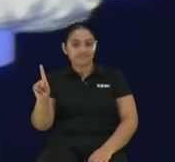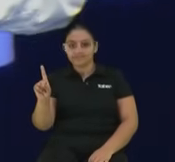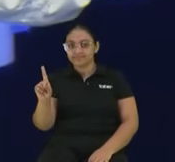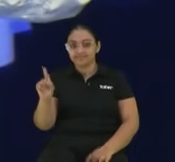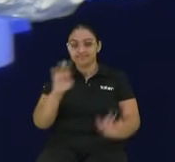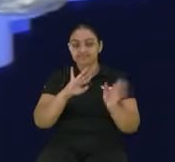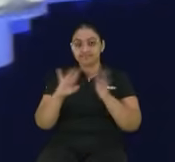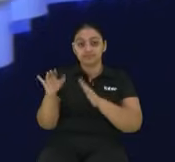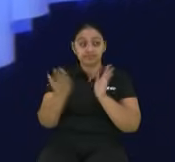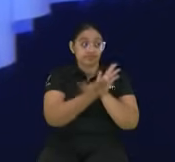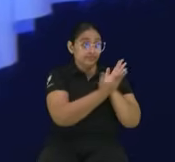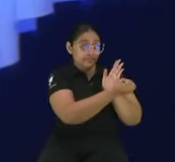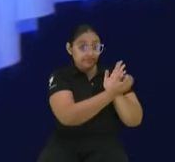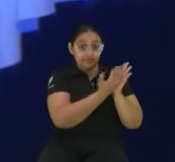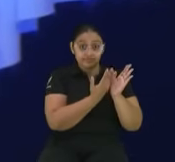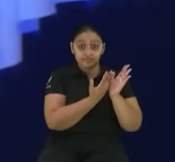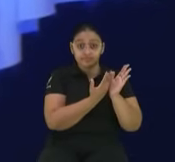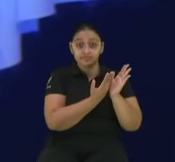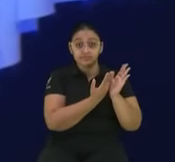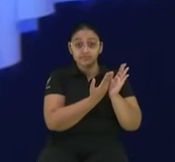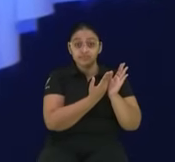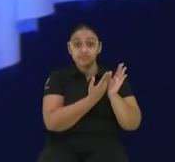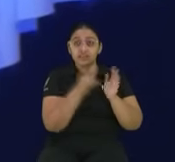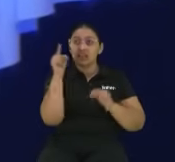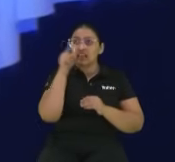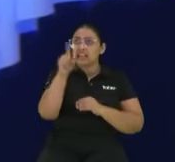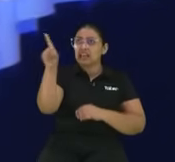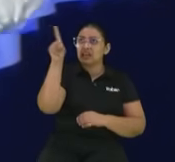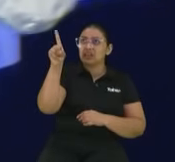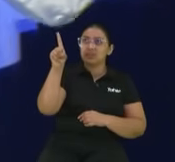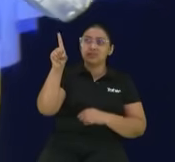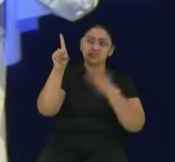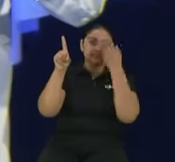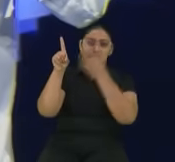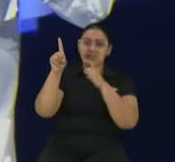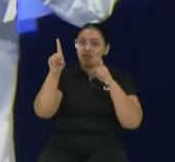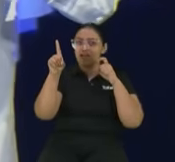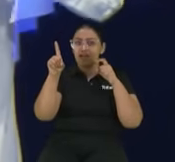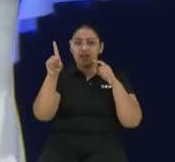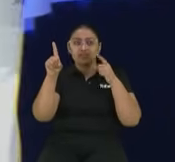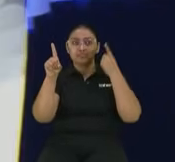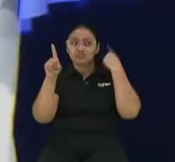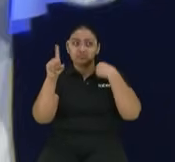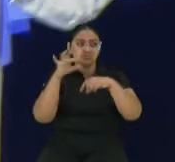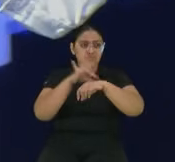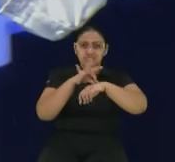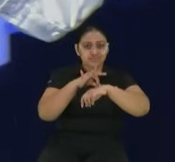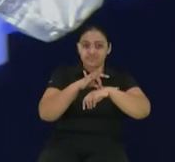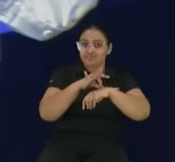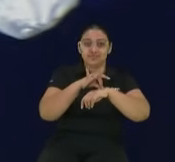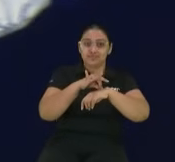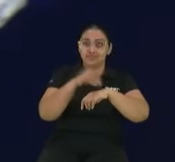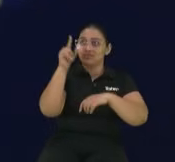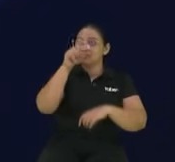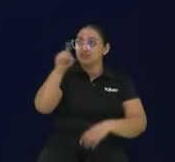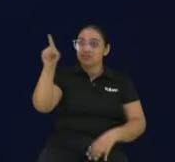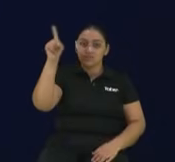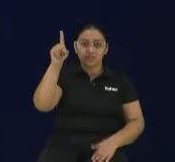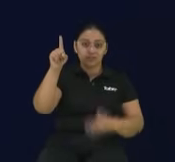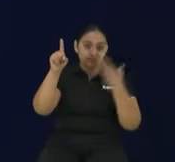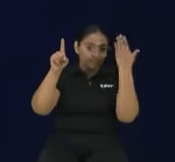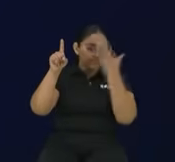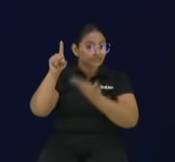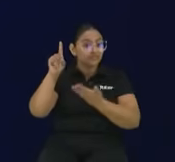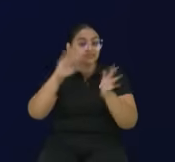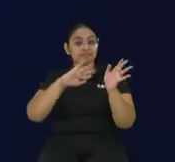eso la palabra dice que Dios no es hombre ni hijo de hombre para que mientas el señor No vaar yo no sé qué imagen proyectamos los religiosos o los pastores